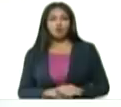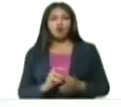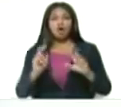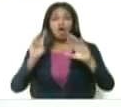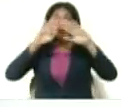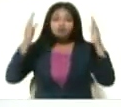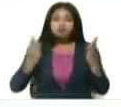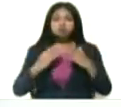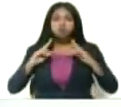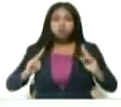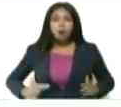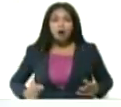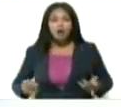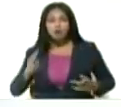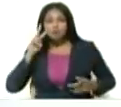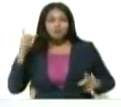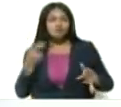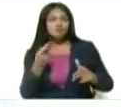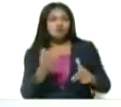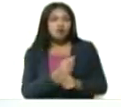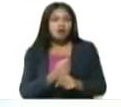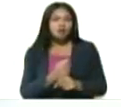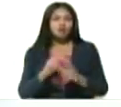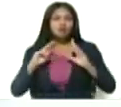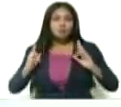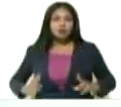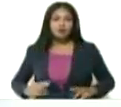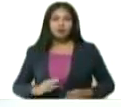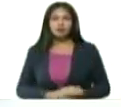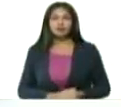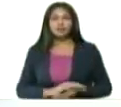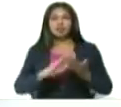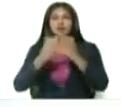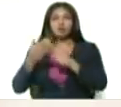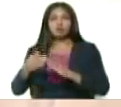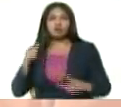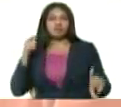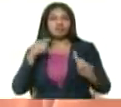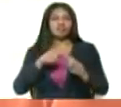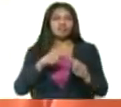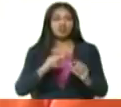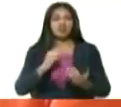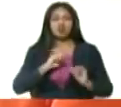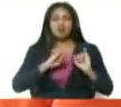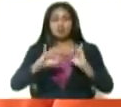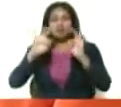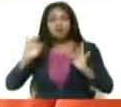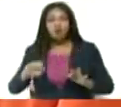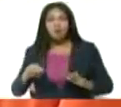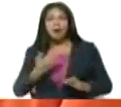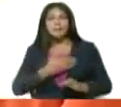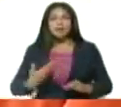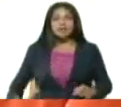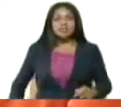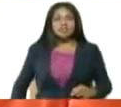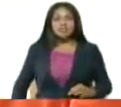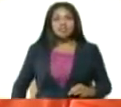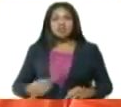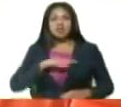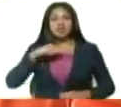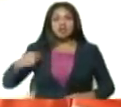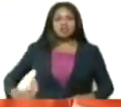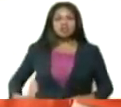humano. El mundo que está buscando humanidad. La comunidad de destino común que dice nuestro hermano presidente Xi